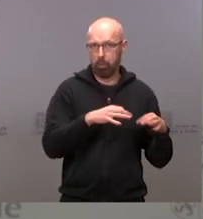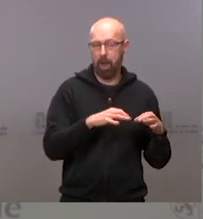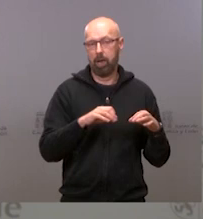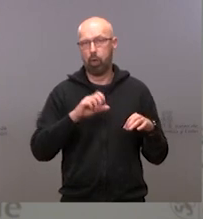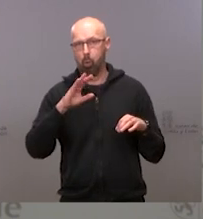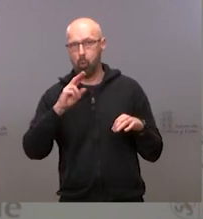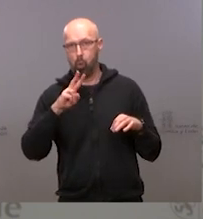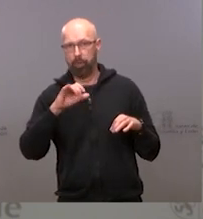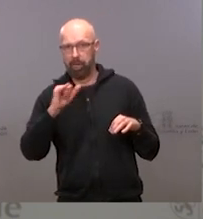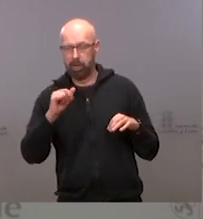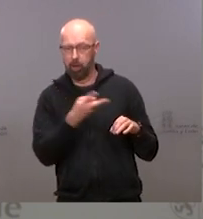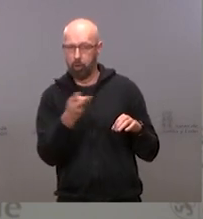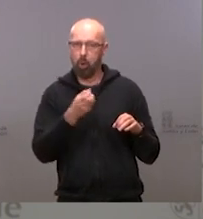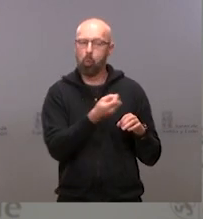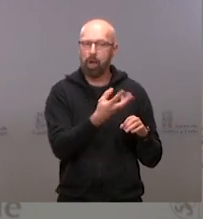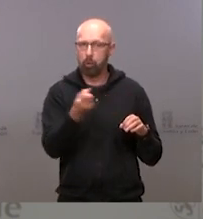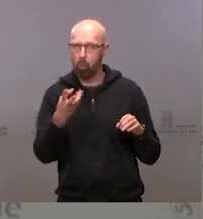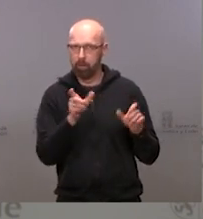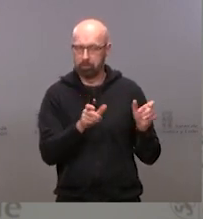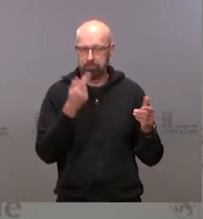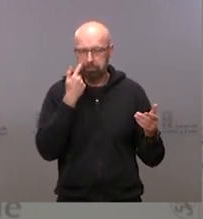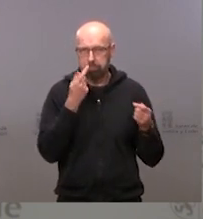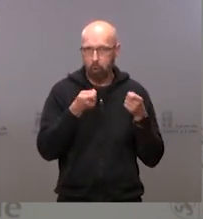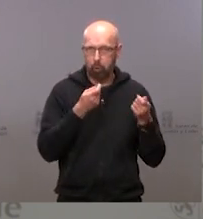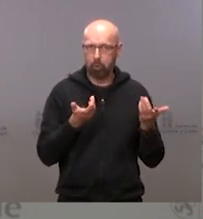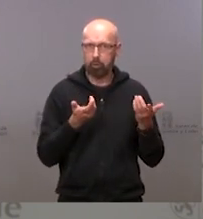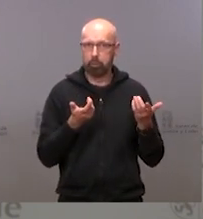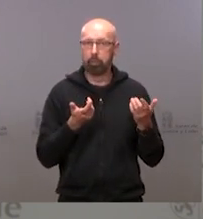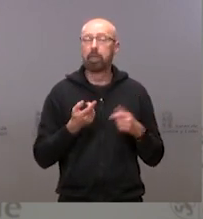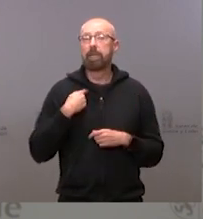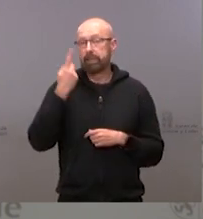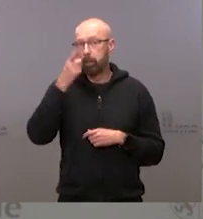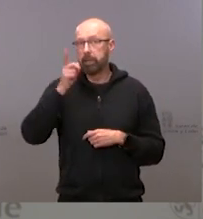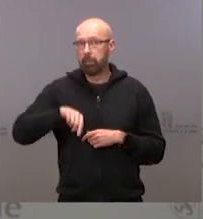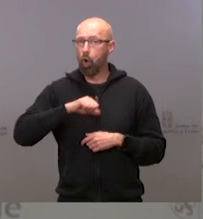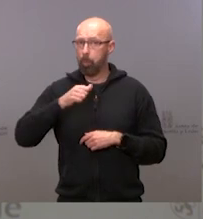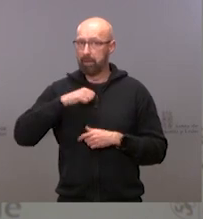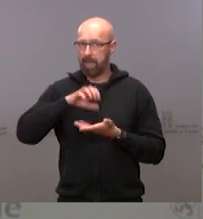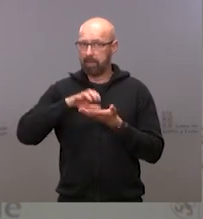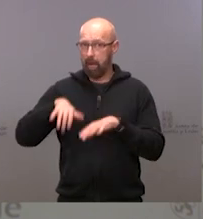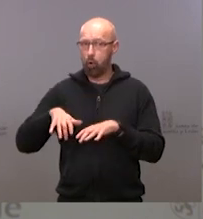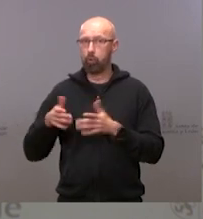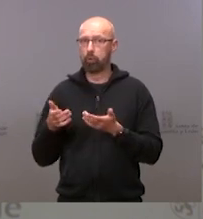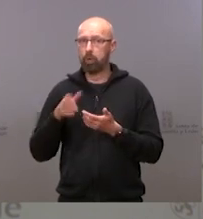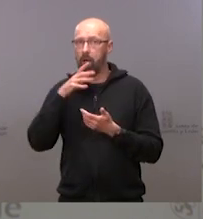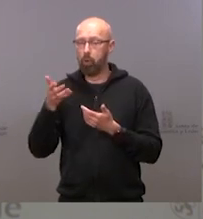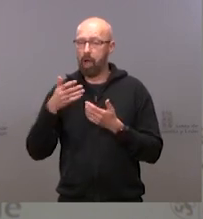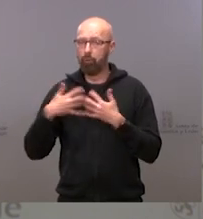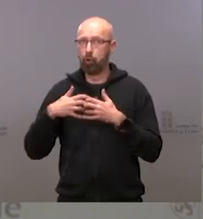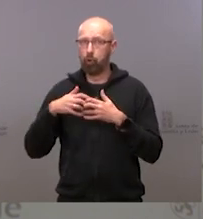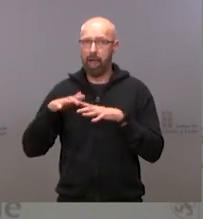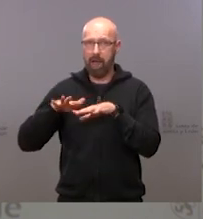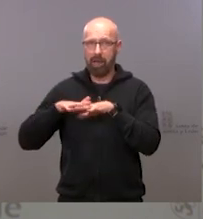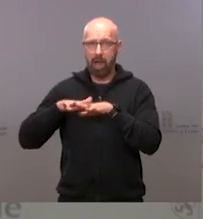además ser conscientes que el número de hospitales que tenemos en castilla y león' funciona en red y si fuera necesario